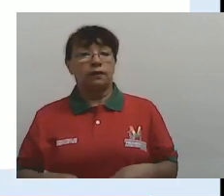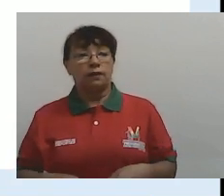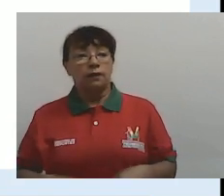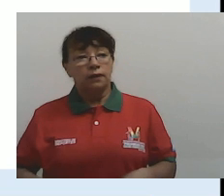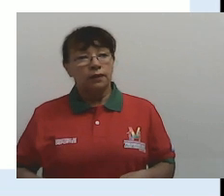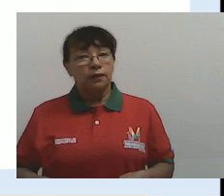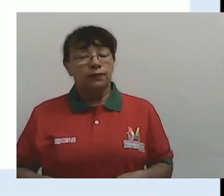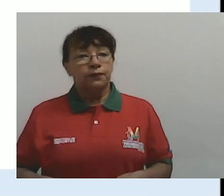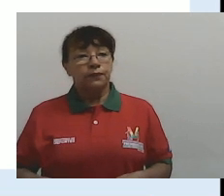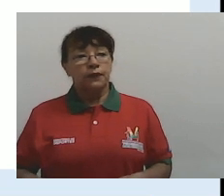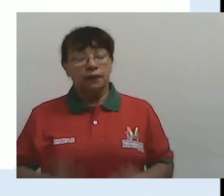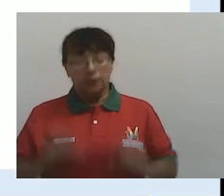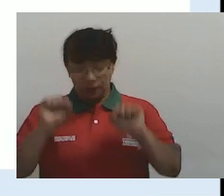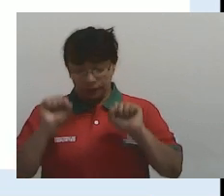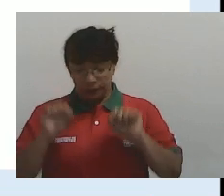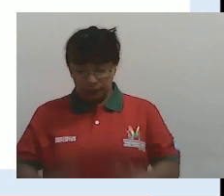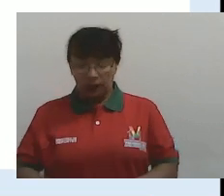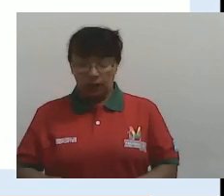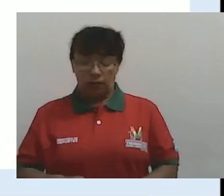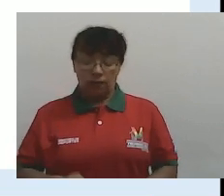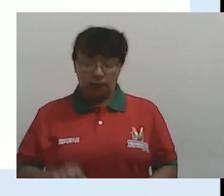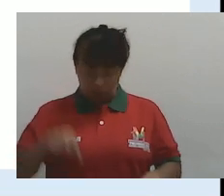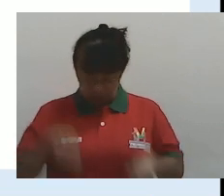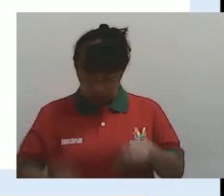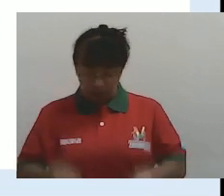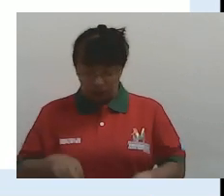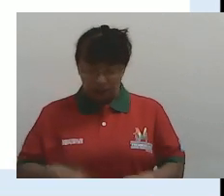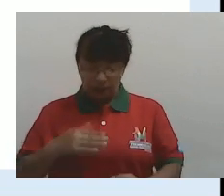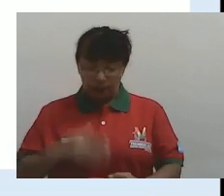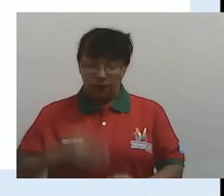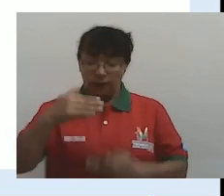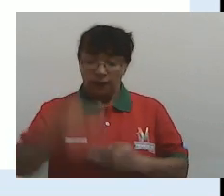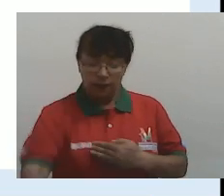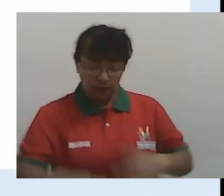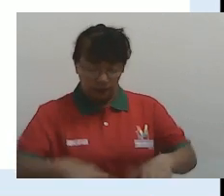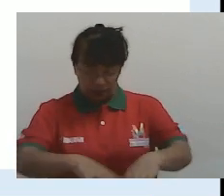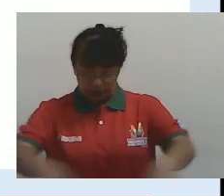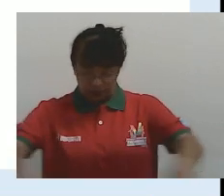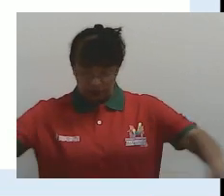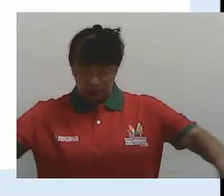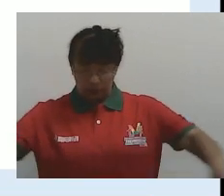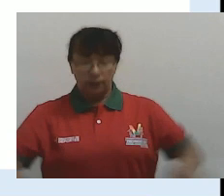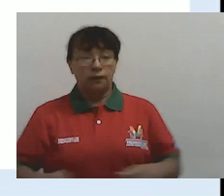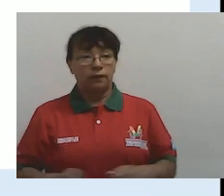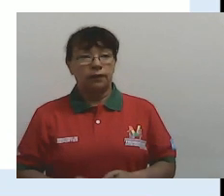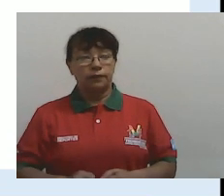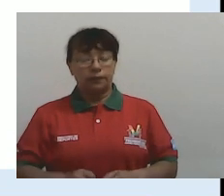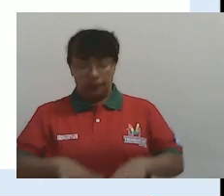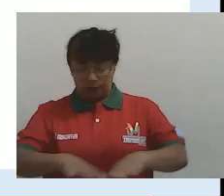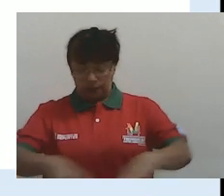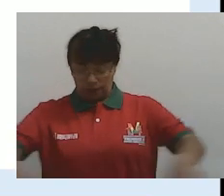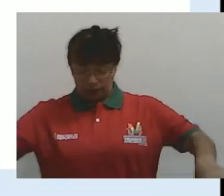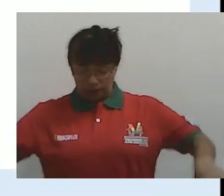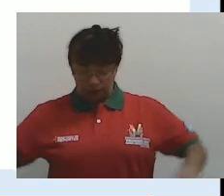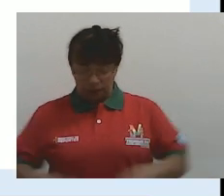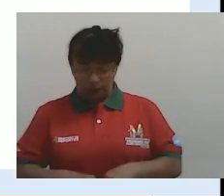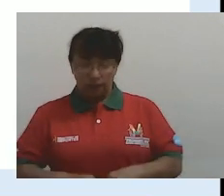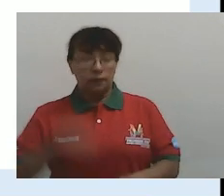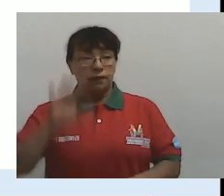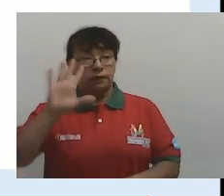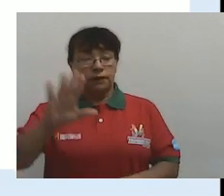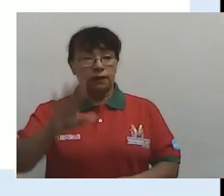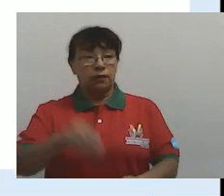que sí puede pisar adelante de la tabla. La tabla está a 5 metros, o la zona de rechazo